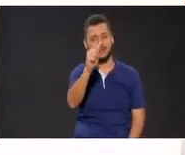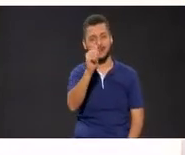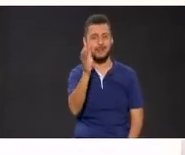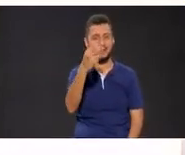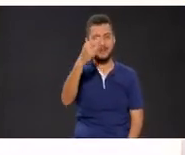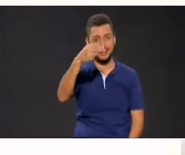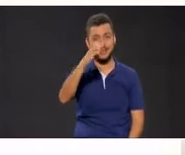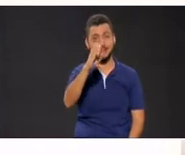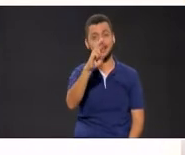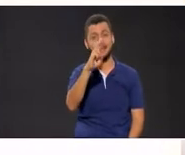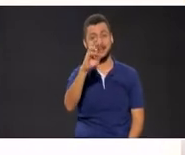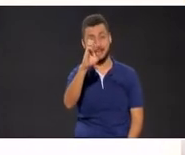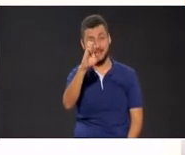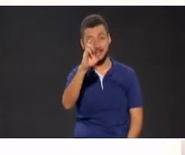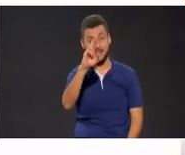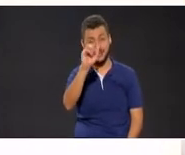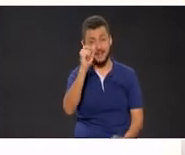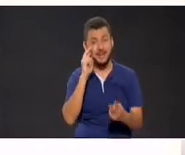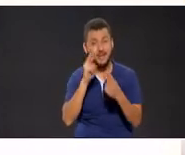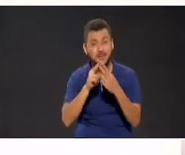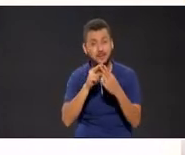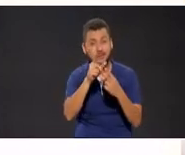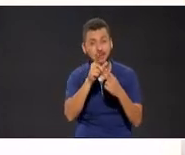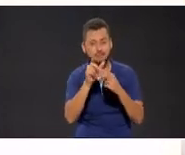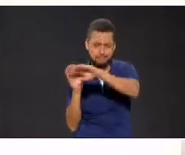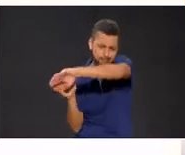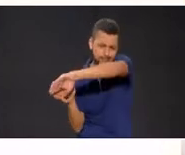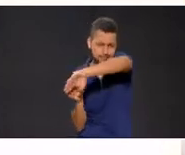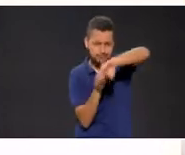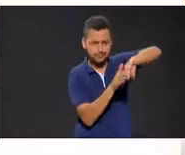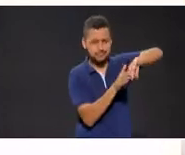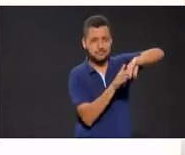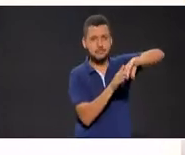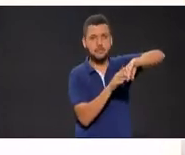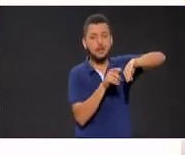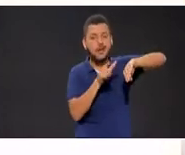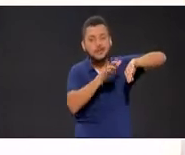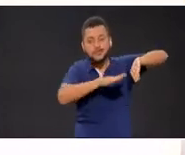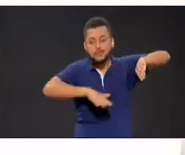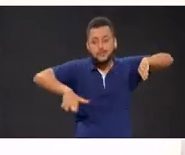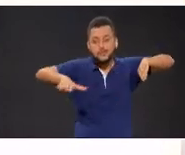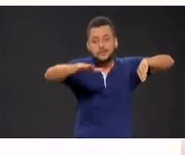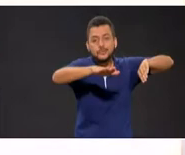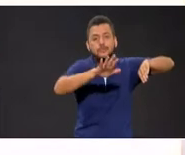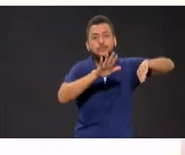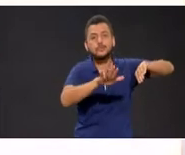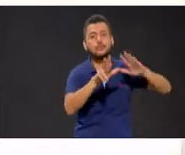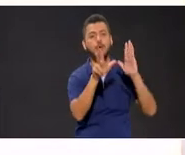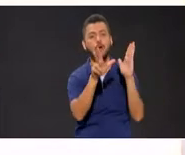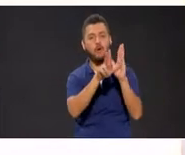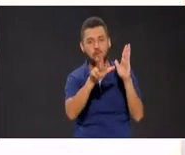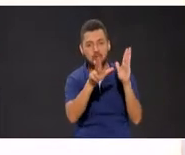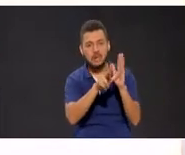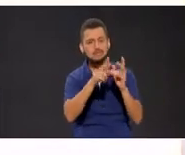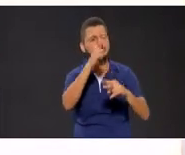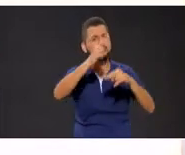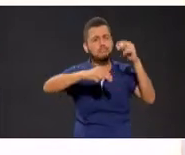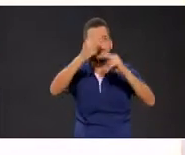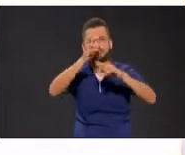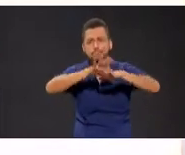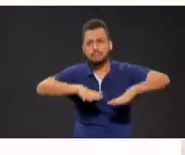eso va a ser un gran pulmón con hoteles con todo lo necesario para darle empleo no de 100 mil mi